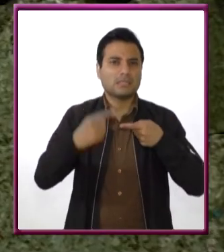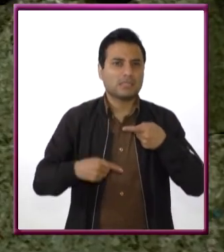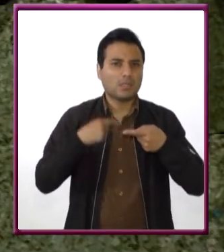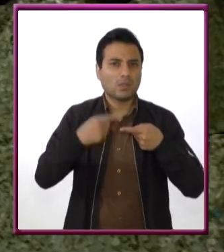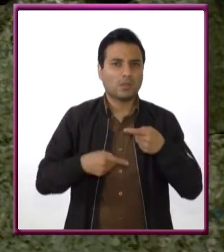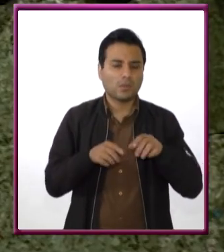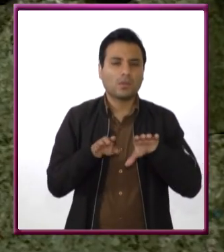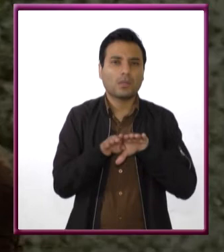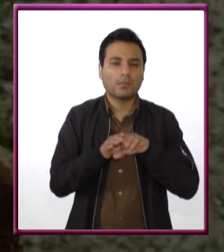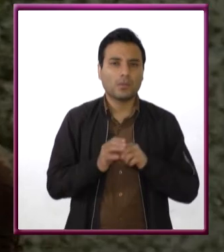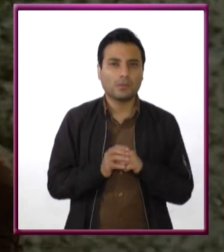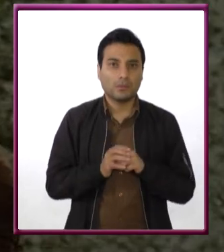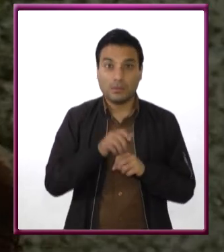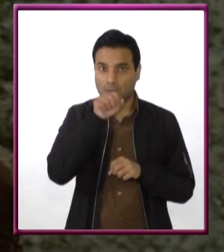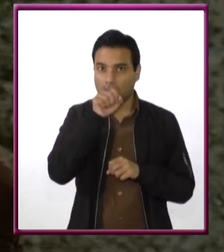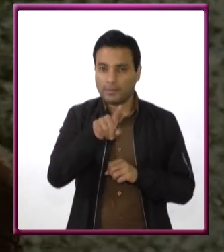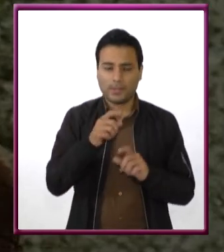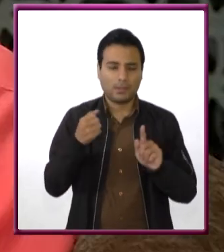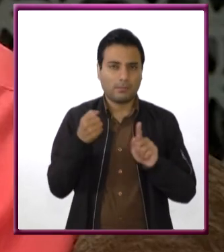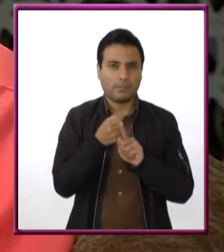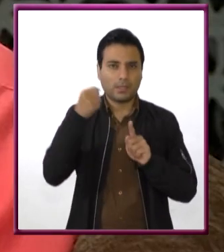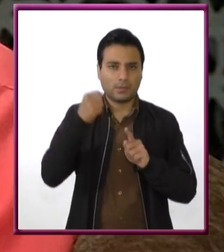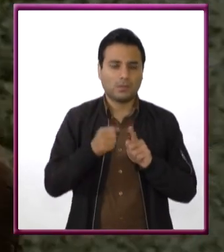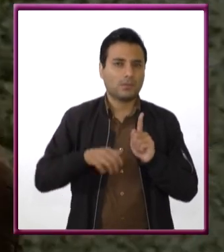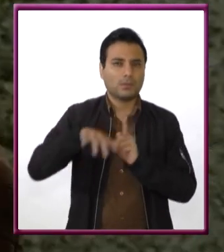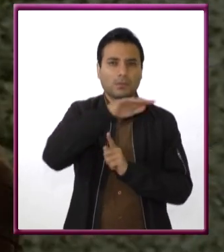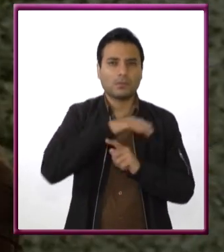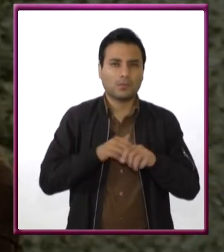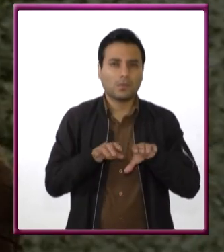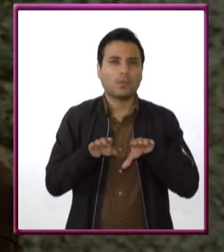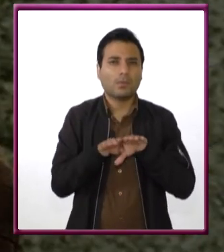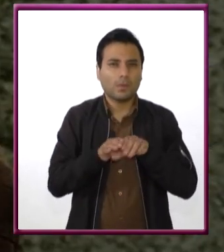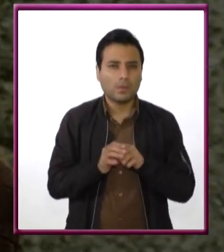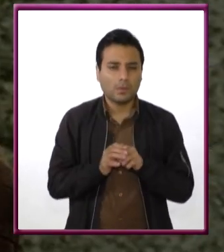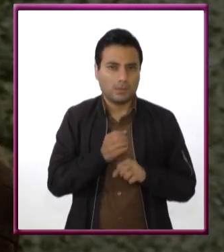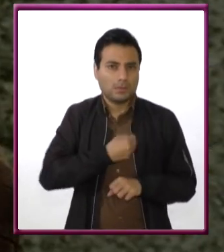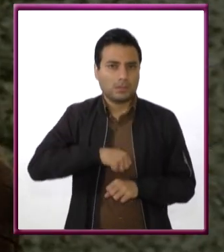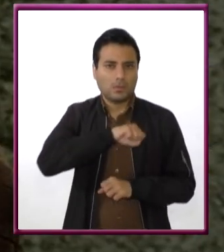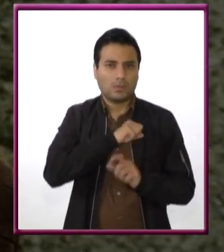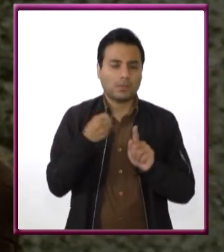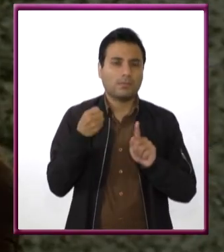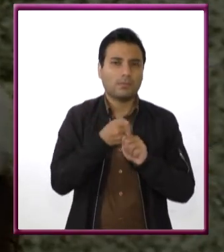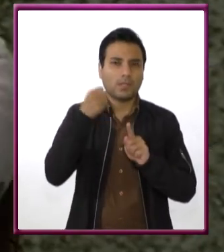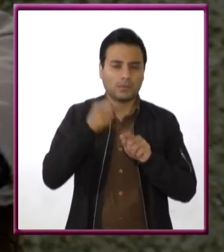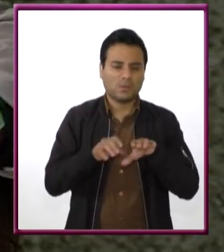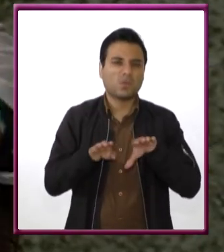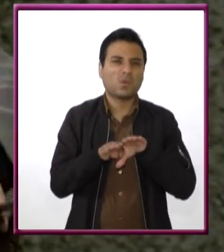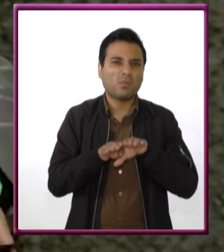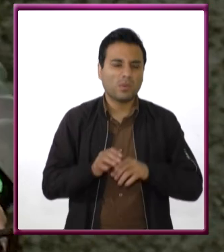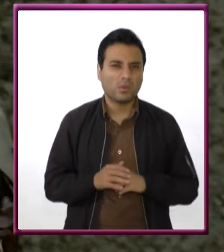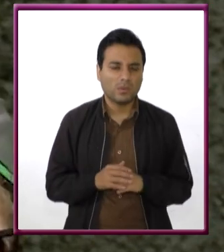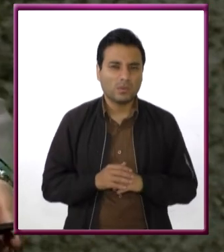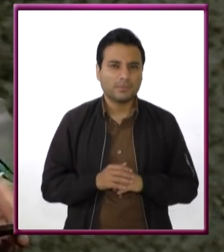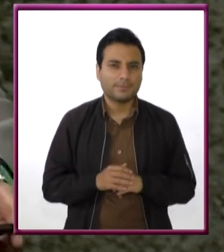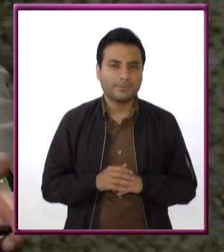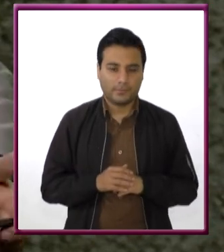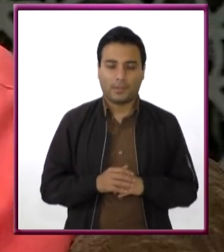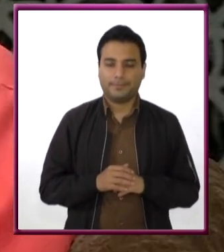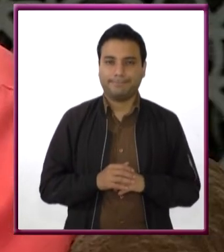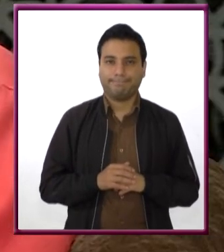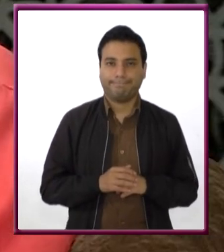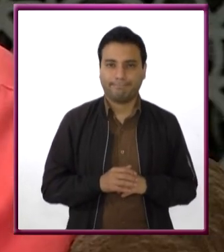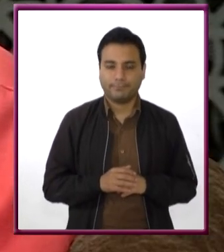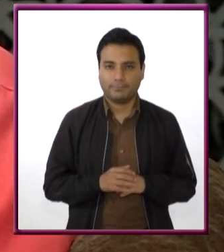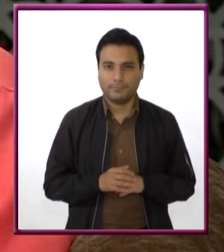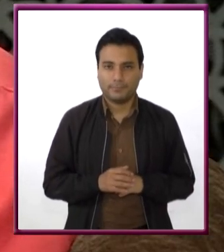el impacto que llegan a tener tanto en los ecosistemas como en la salud de las personas, doctora. Sí, el caso